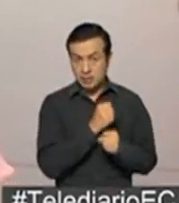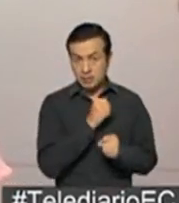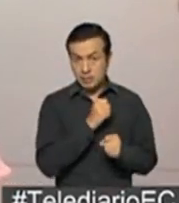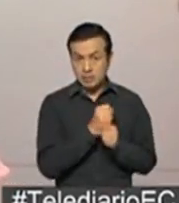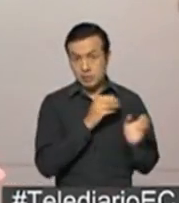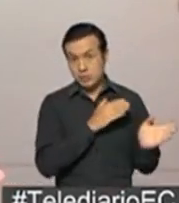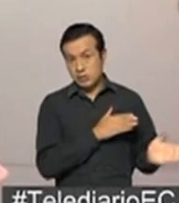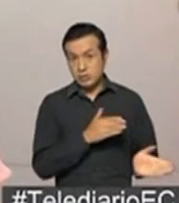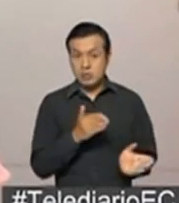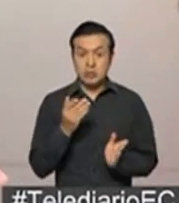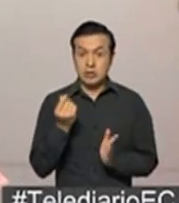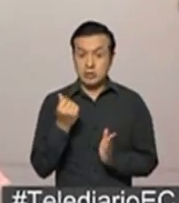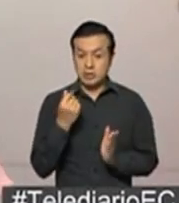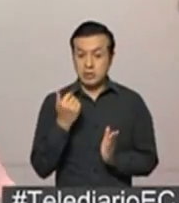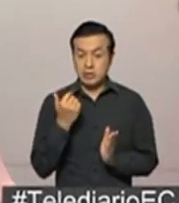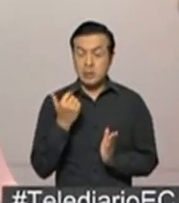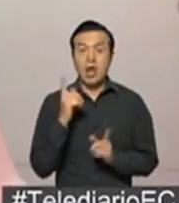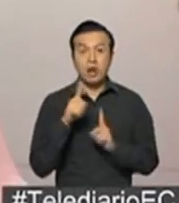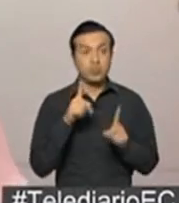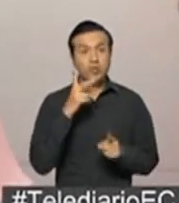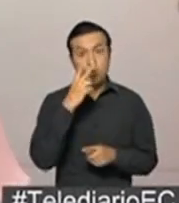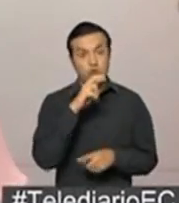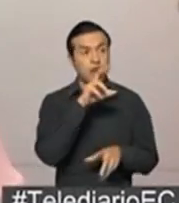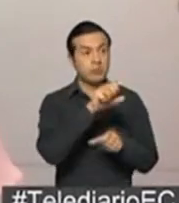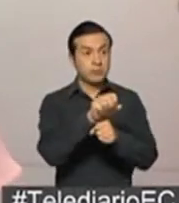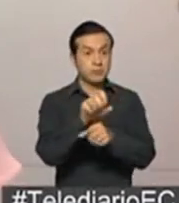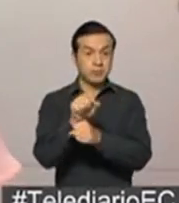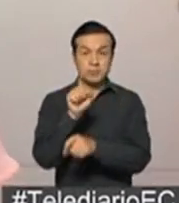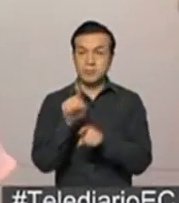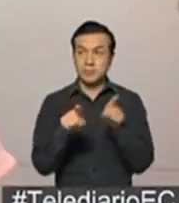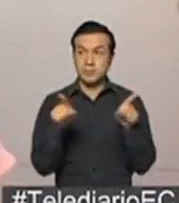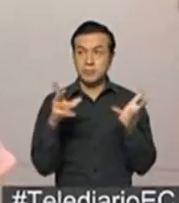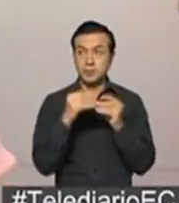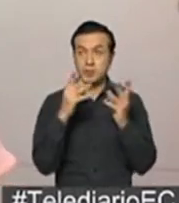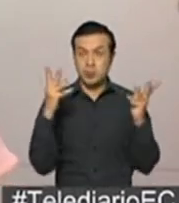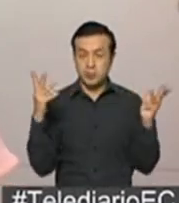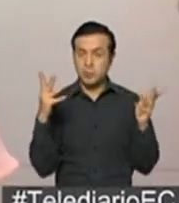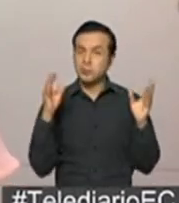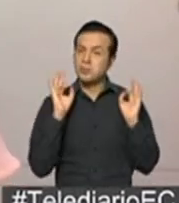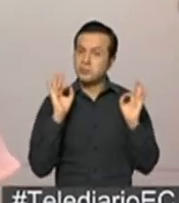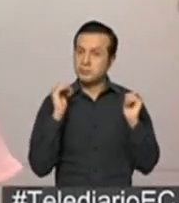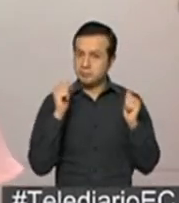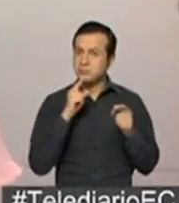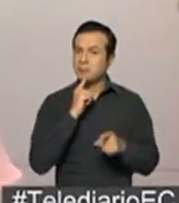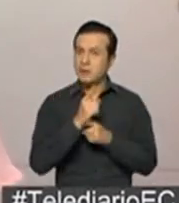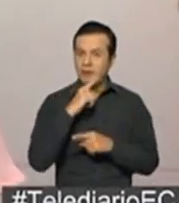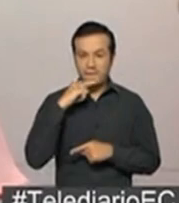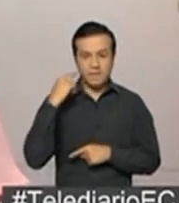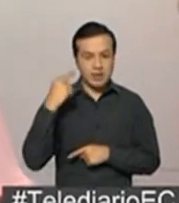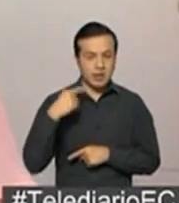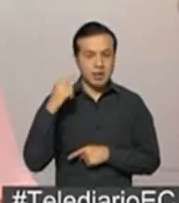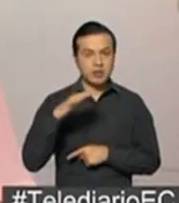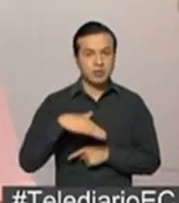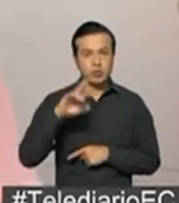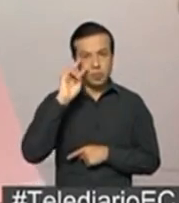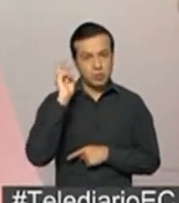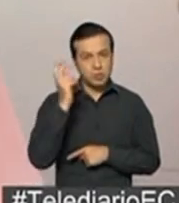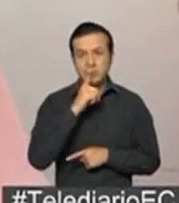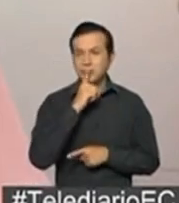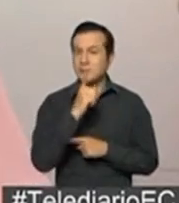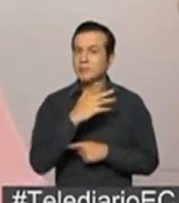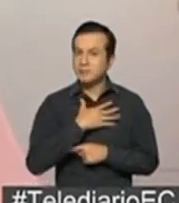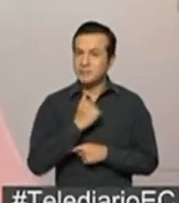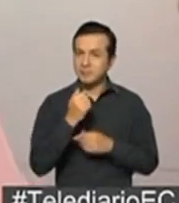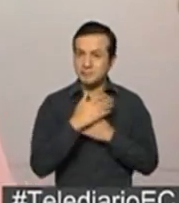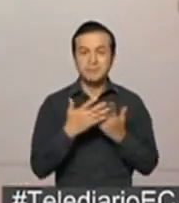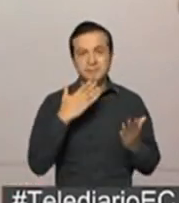han incrementado en los últimos días y esto indicaría de que va a ser un buen feriado para el sector turístico. ¿Cómo está,